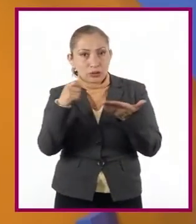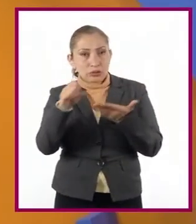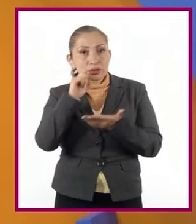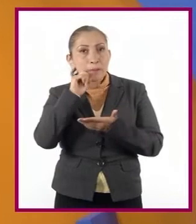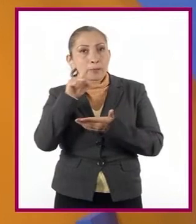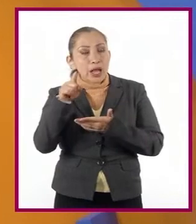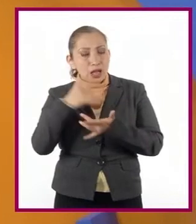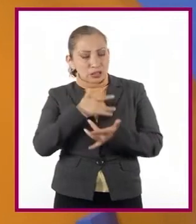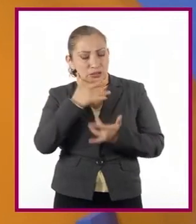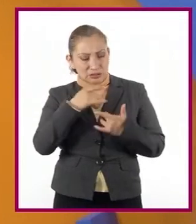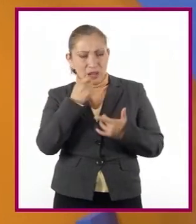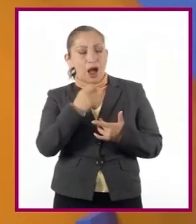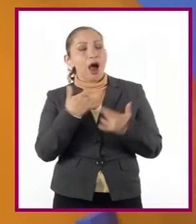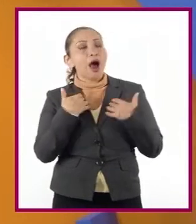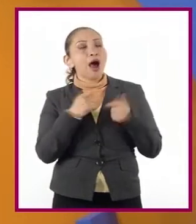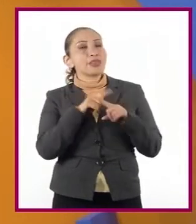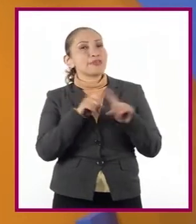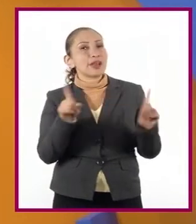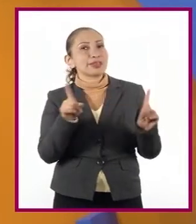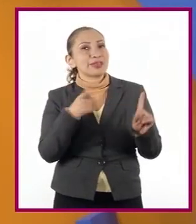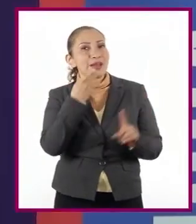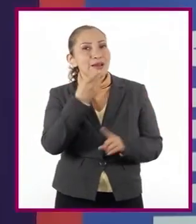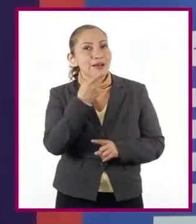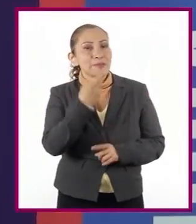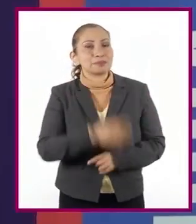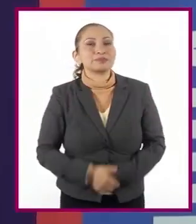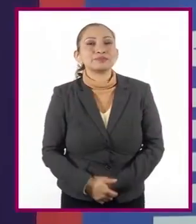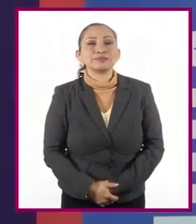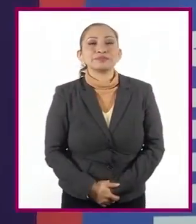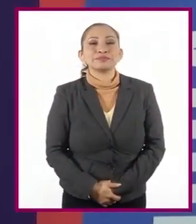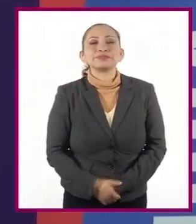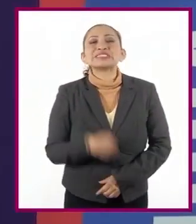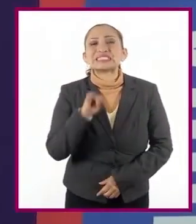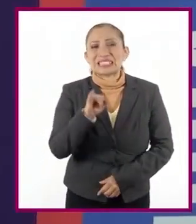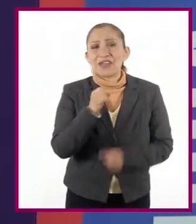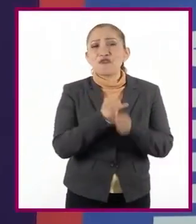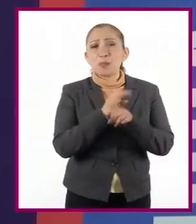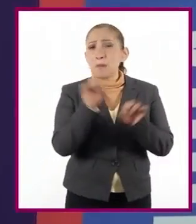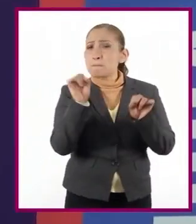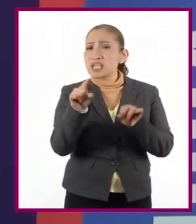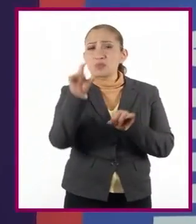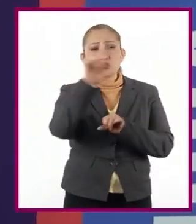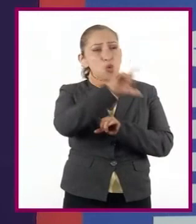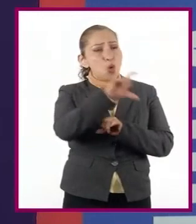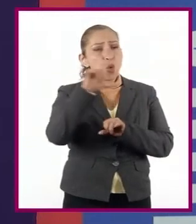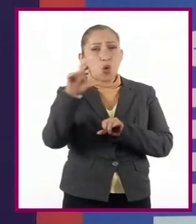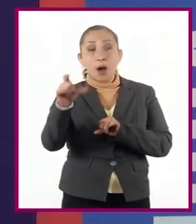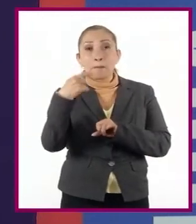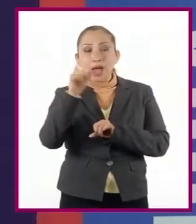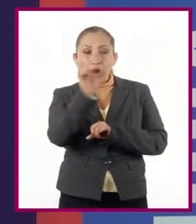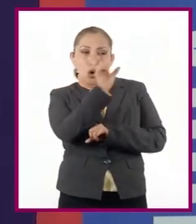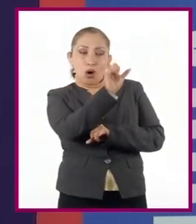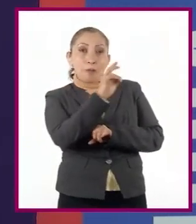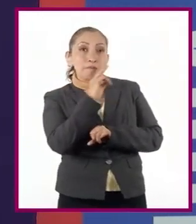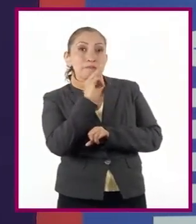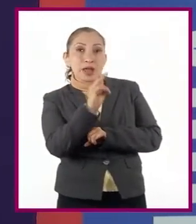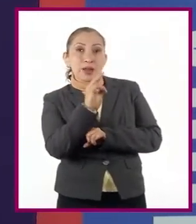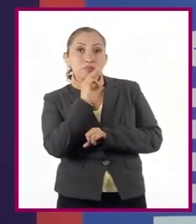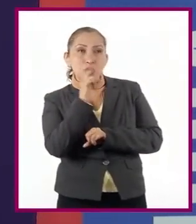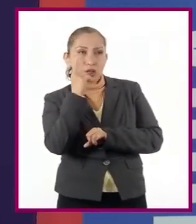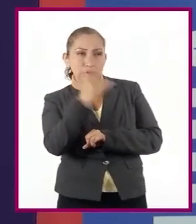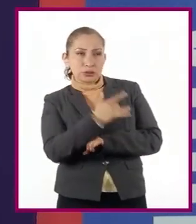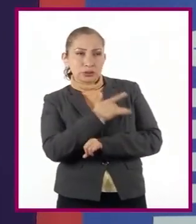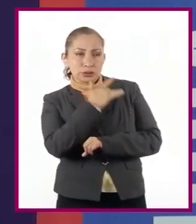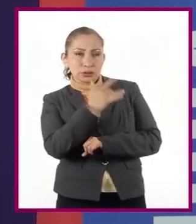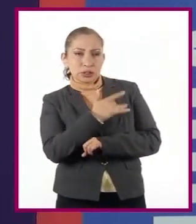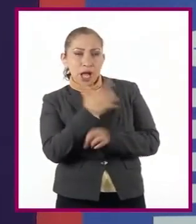sino en el sentido que se le da al texto. Aunque la información es la misma, el cómo nos llega y la